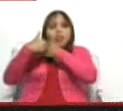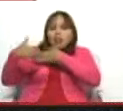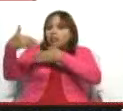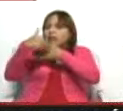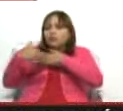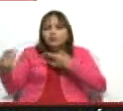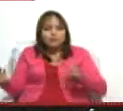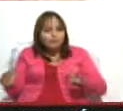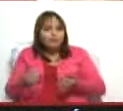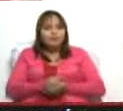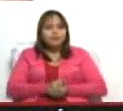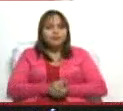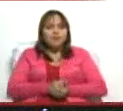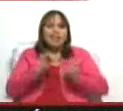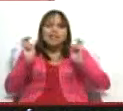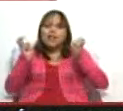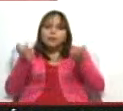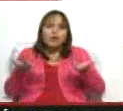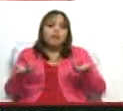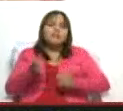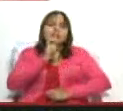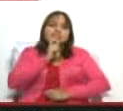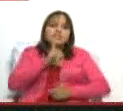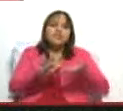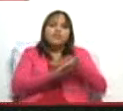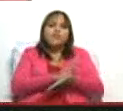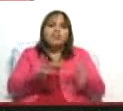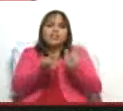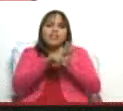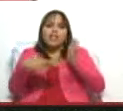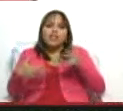las... Un tema muy sensible, que es el de los derechos humanos, ¿no?